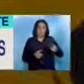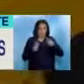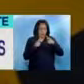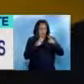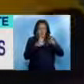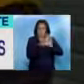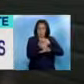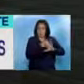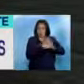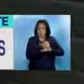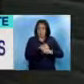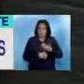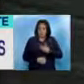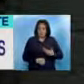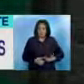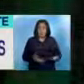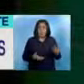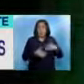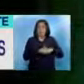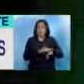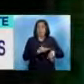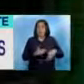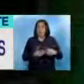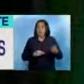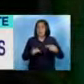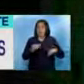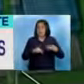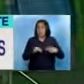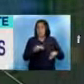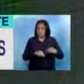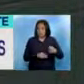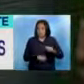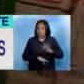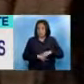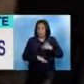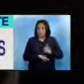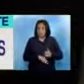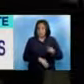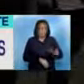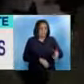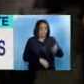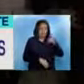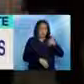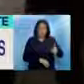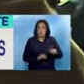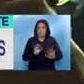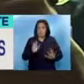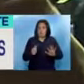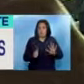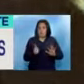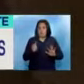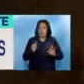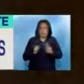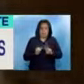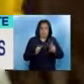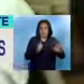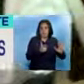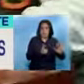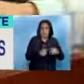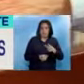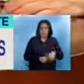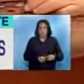del Estado llegó hasta el Mercado Unión de Ate, donde incautó más de 26 teléfonos públicos. Los administradores